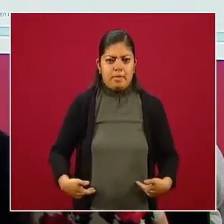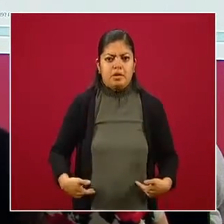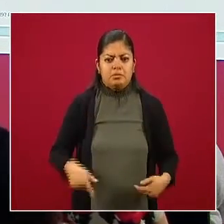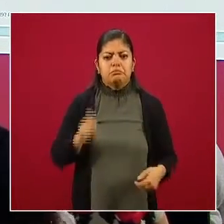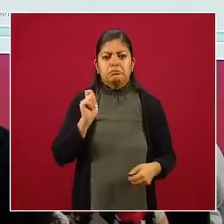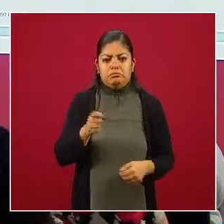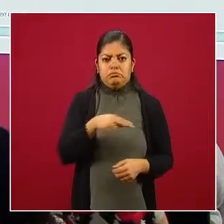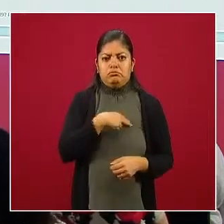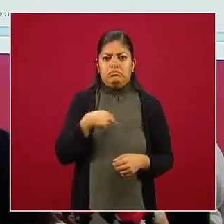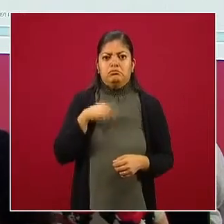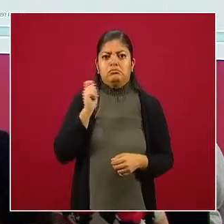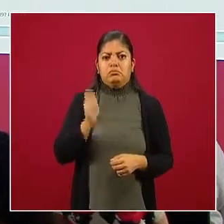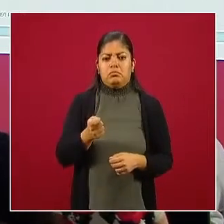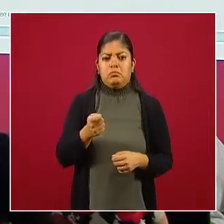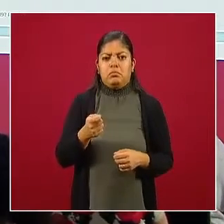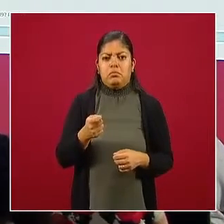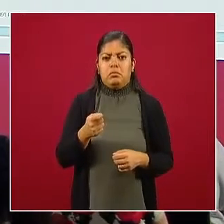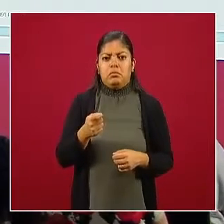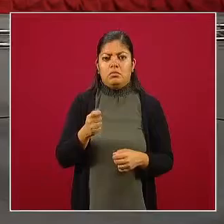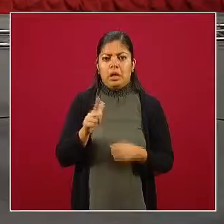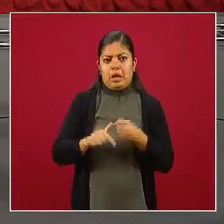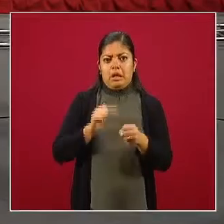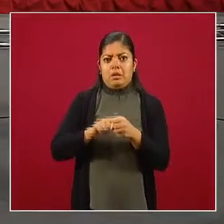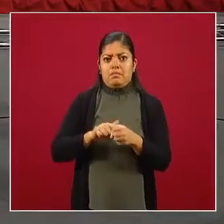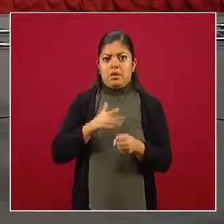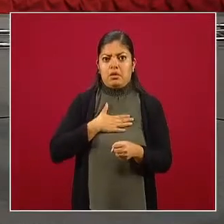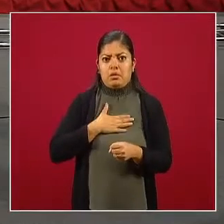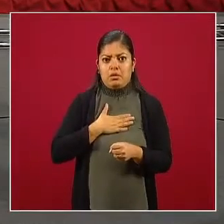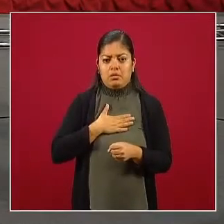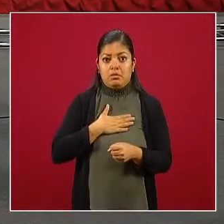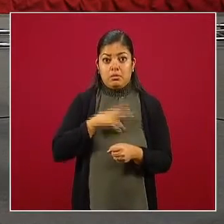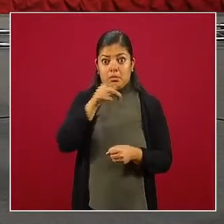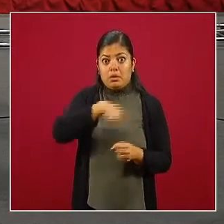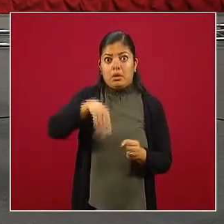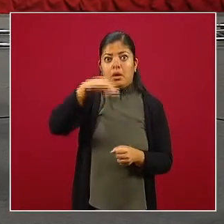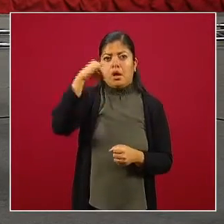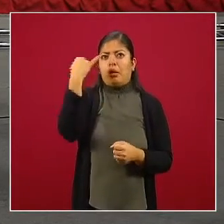animal. Nadie debe ofenderse porque se piense en esto.